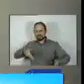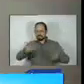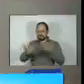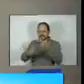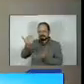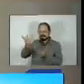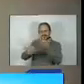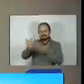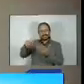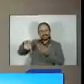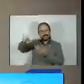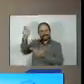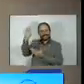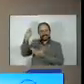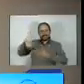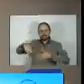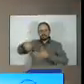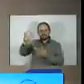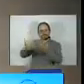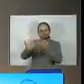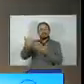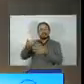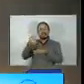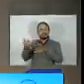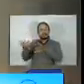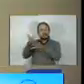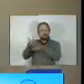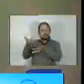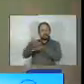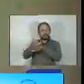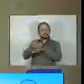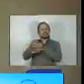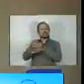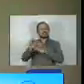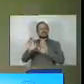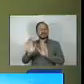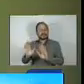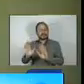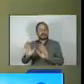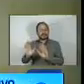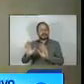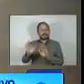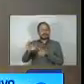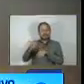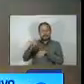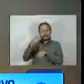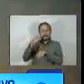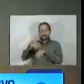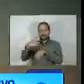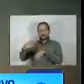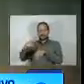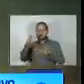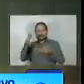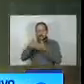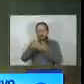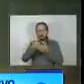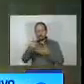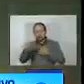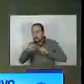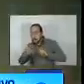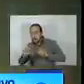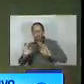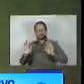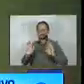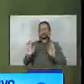Arce, La Libertad. La unidad llevaba pasajeros. Sin embargo, lograron salir a tiempo y no se reportan víctimas, solo